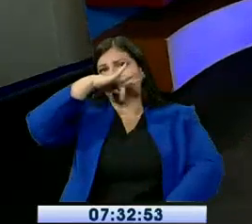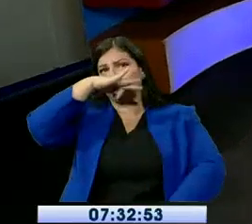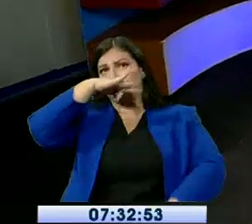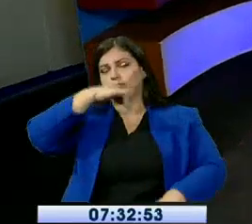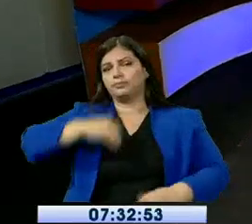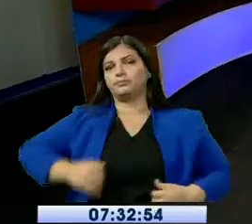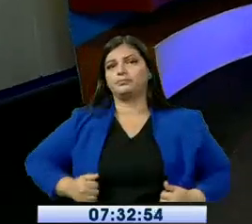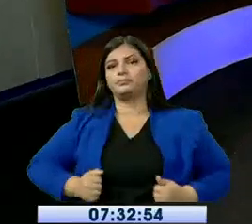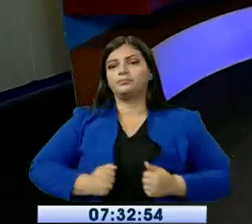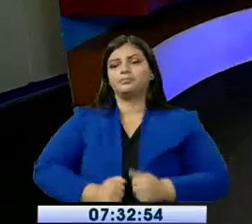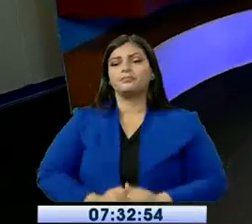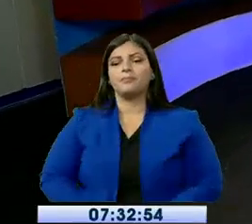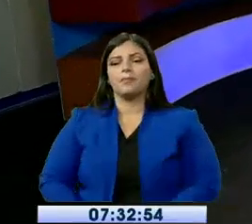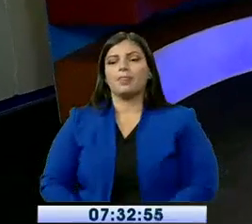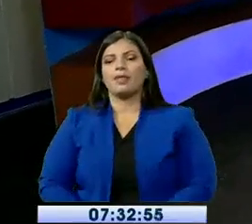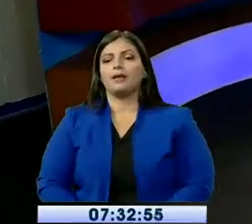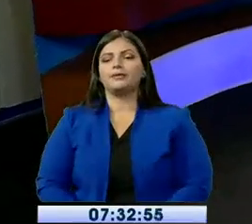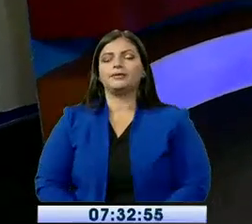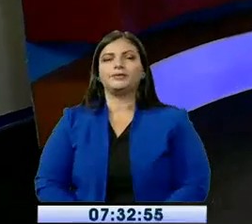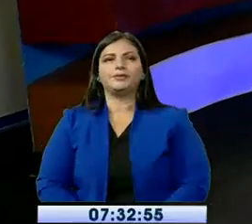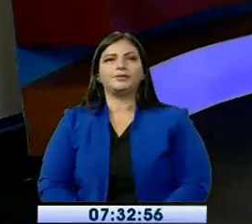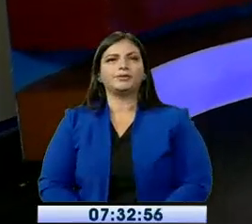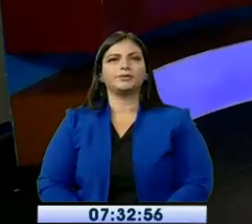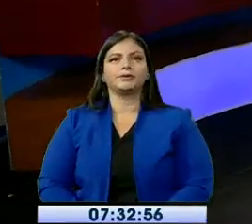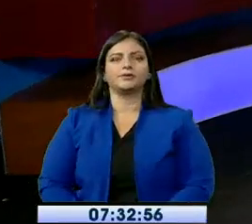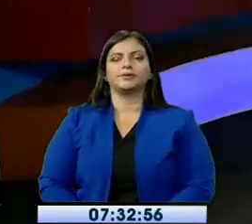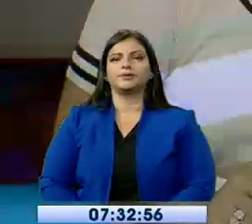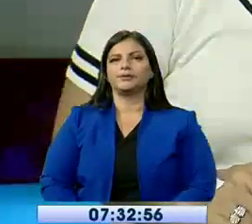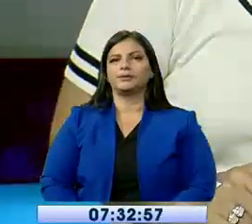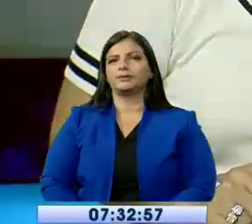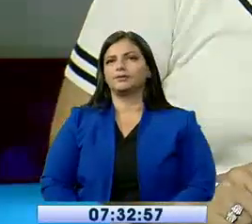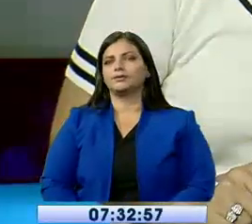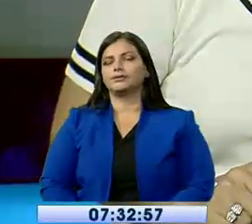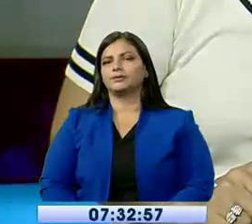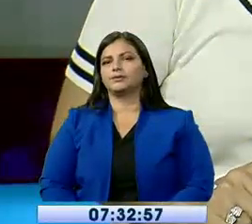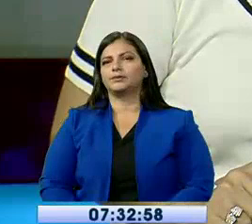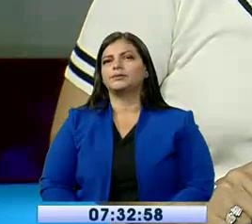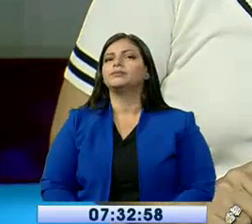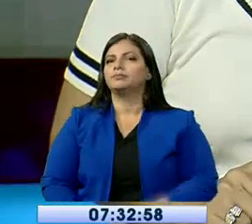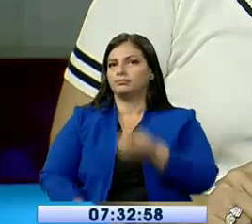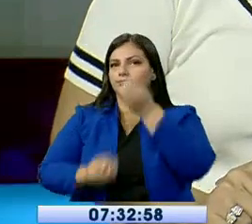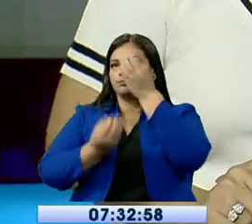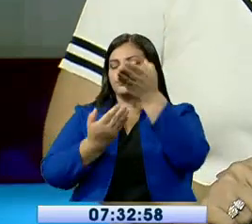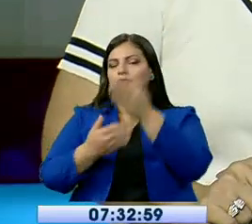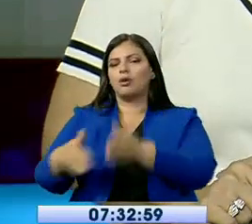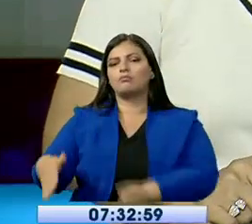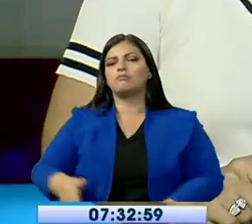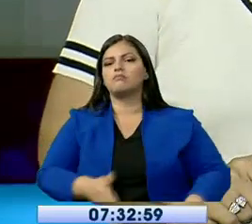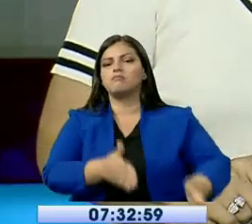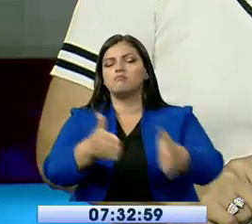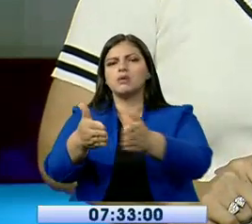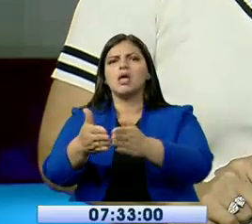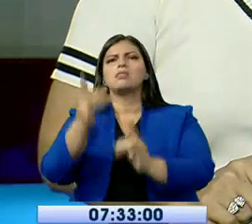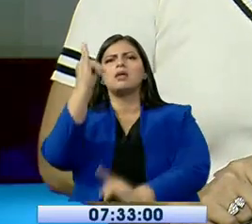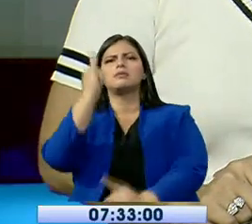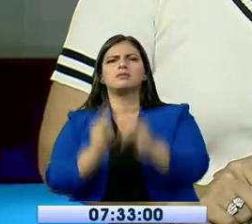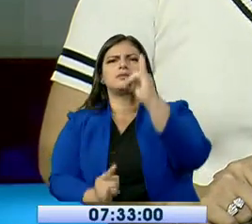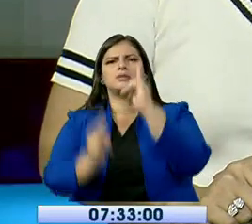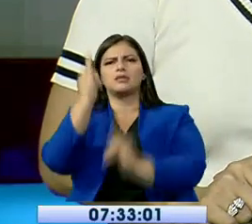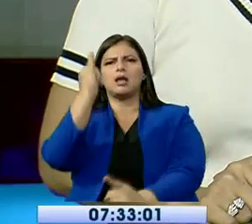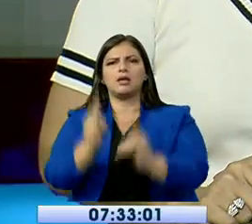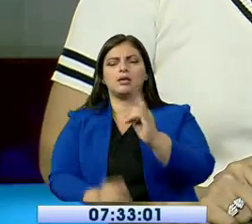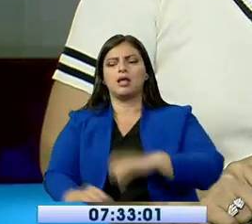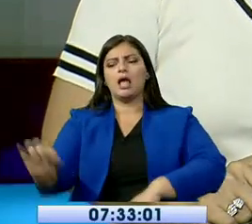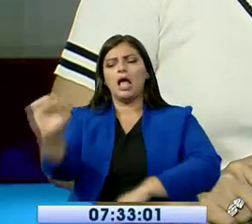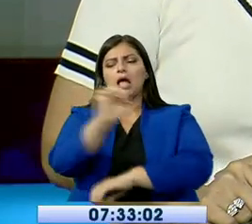Un muerto y cuatro heridos dejó como resultado un accidente de tránsito ocurrido en la vía Salinas, Guayaquil, a la altura de la entrada